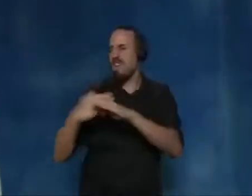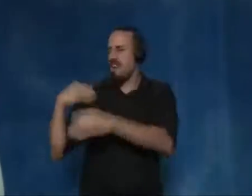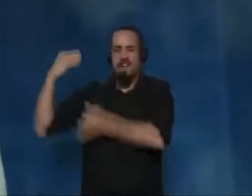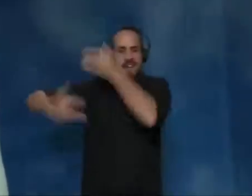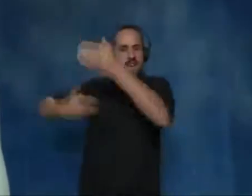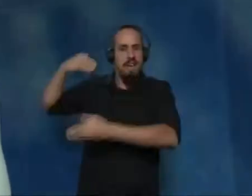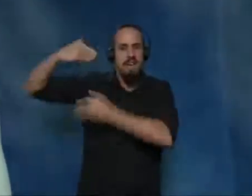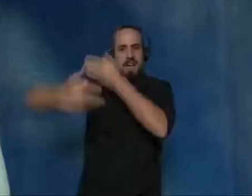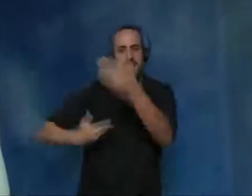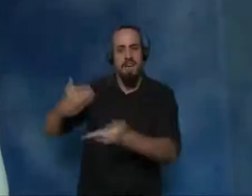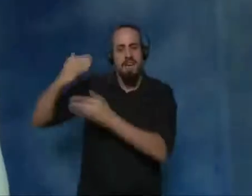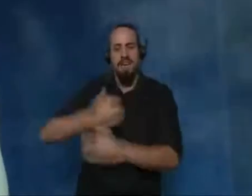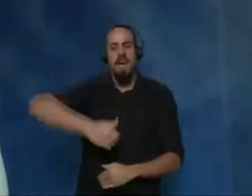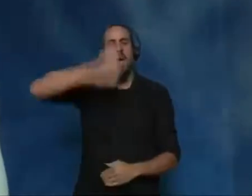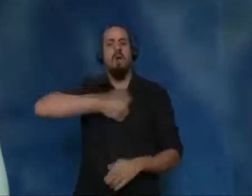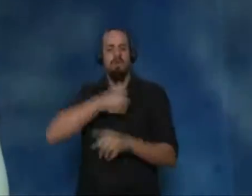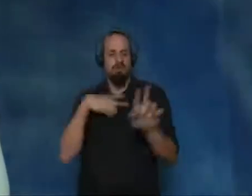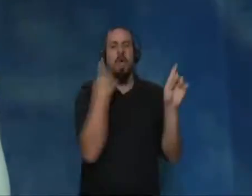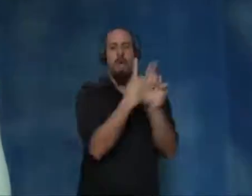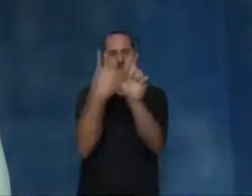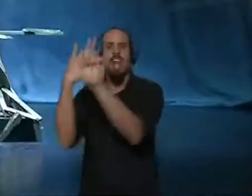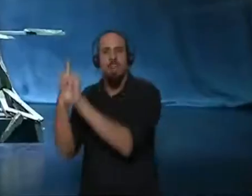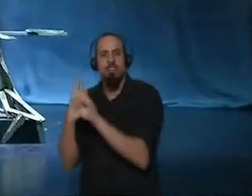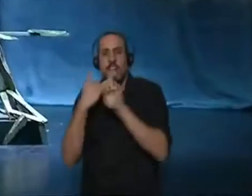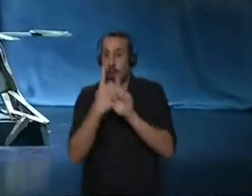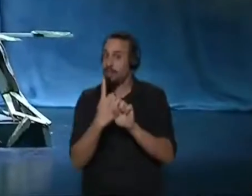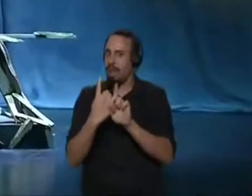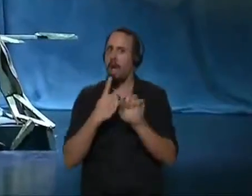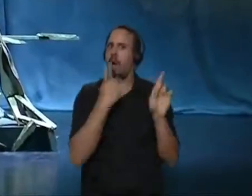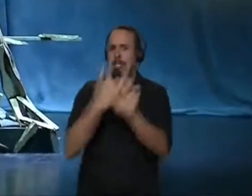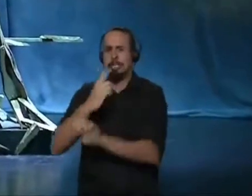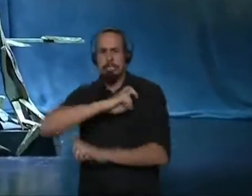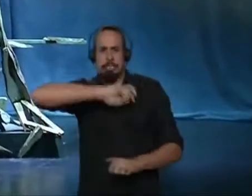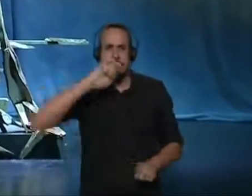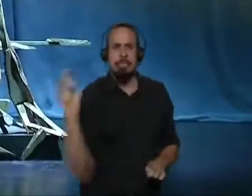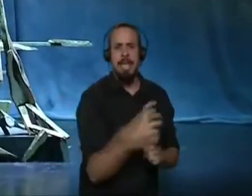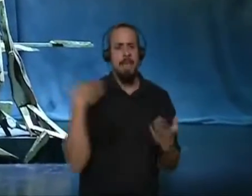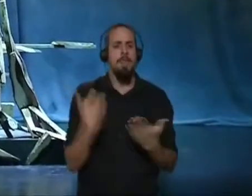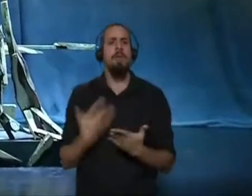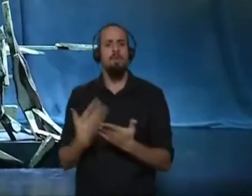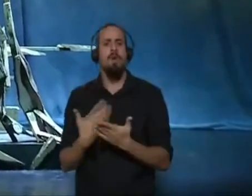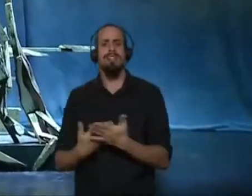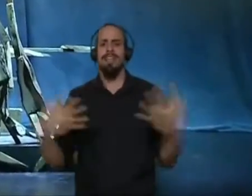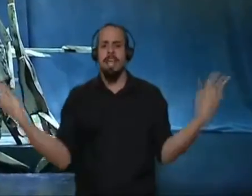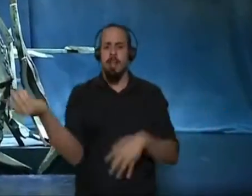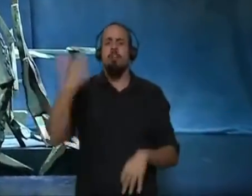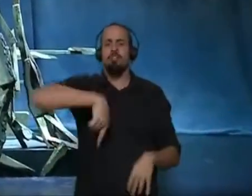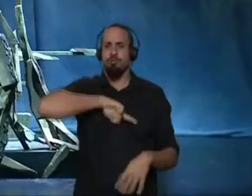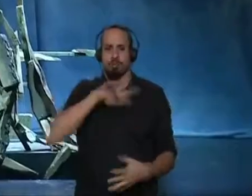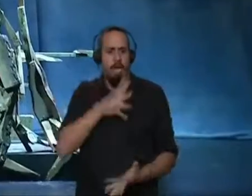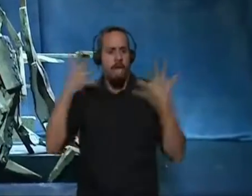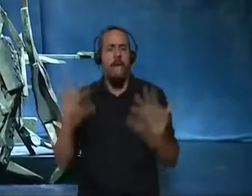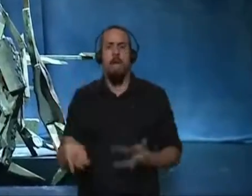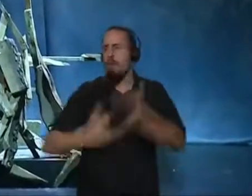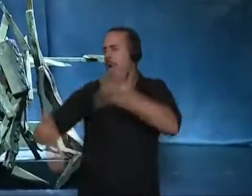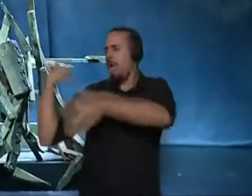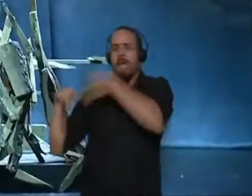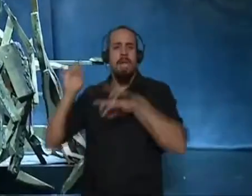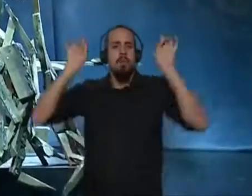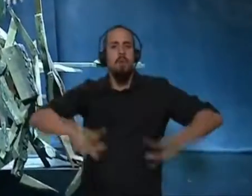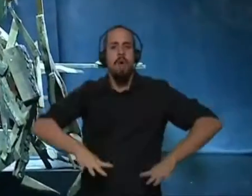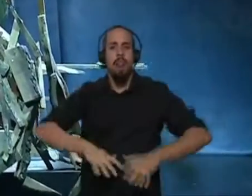siglos, resistiendo los reveses. Que no pocos han venido, y demostrando que somos todavía quienes